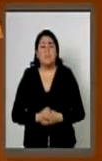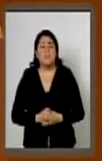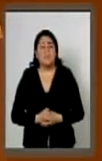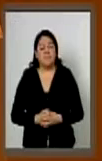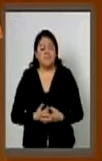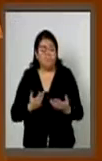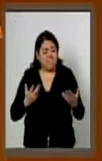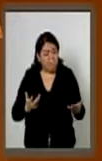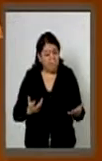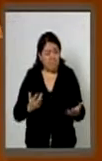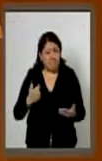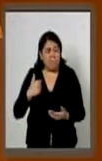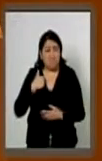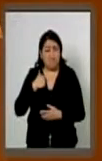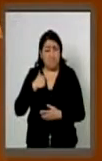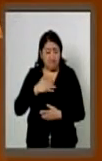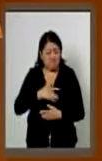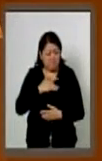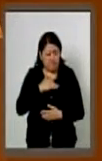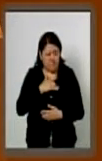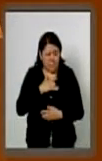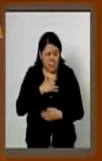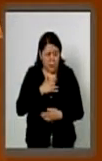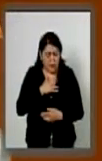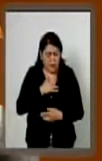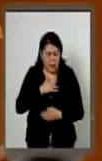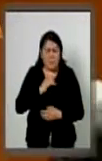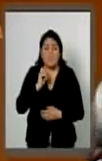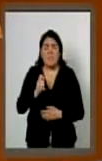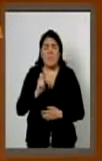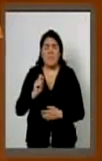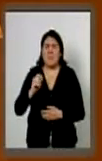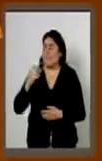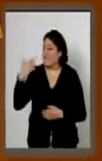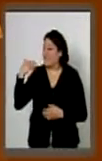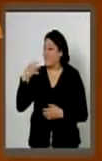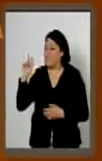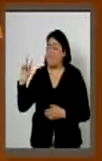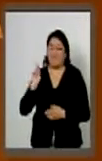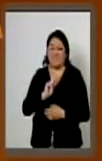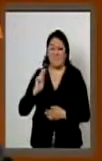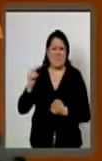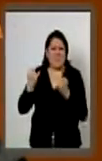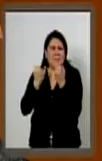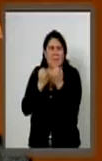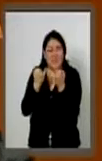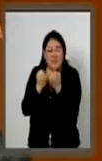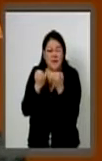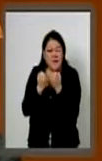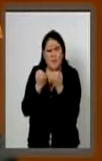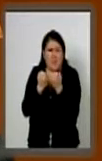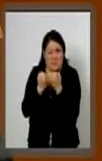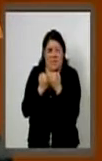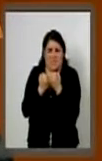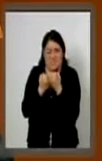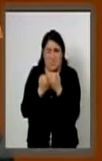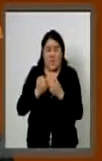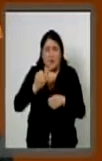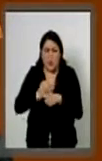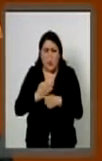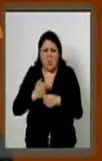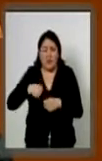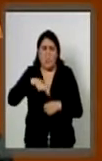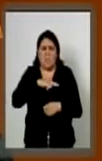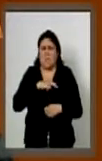que nos está pasando lo de hace rato. Si seguimos nosotros con las posturas